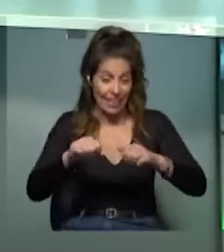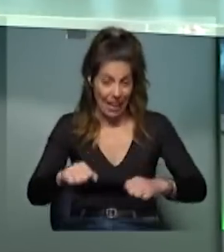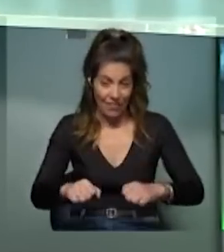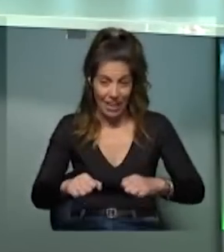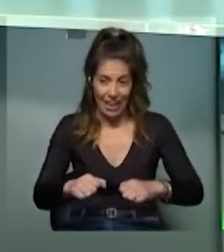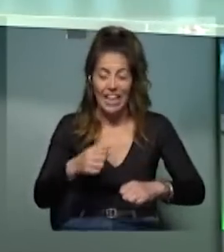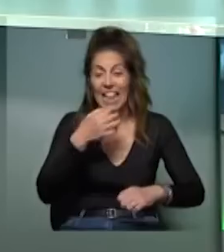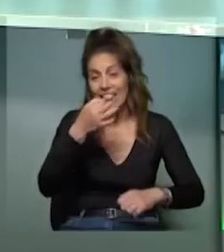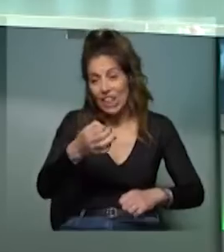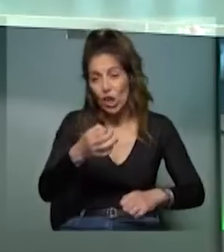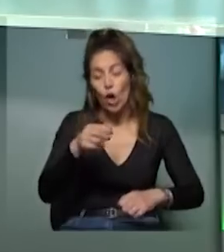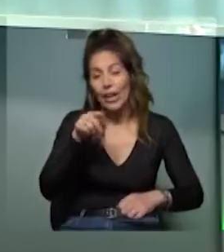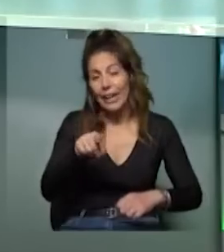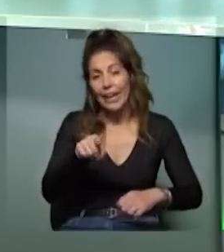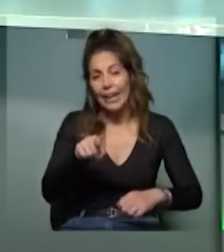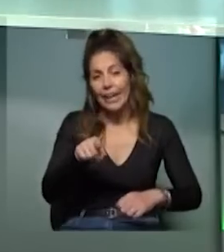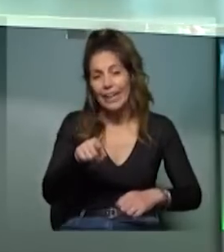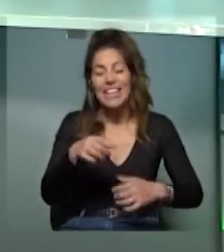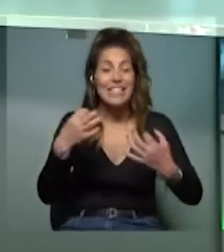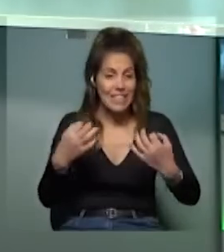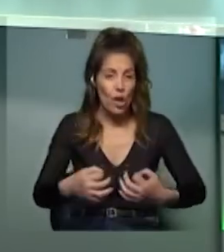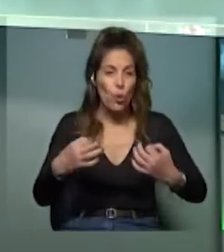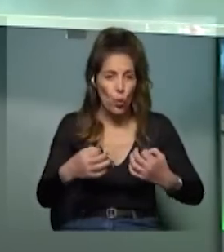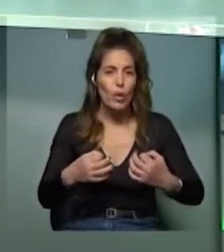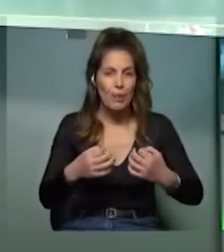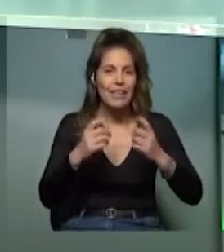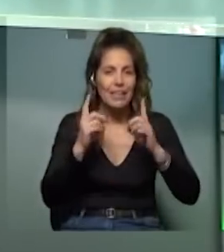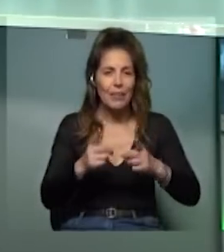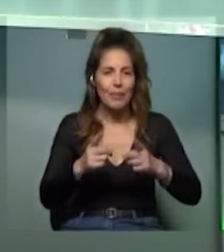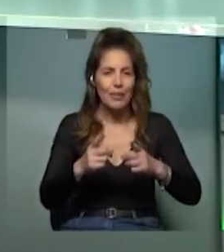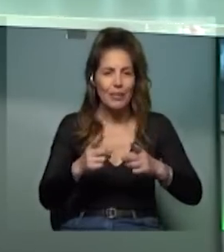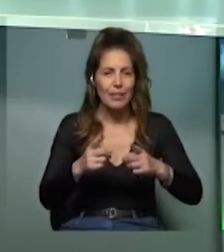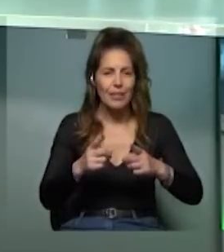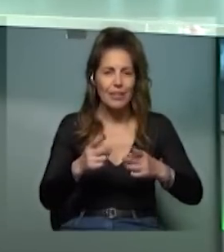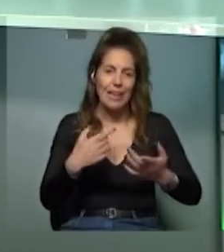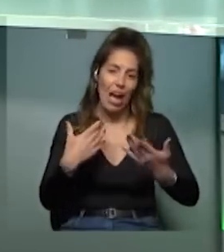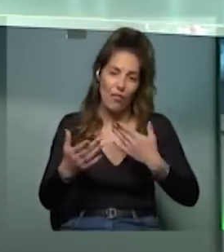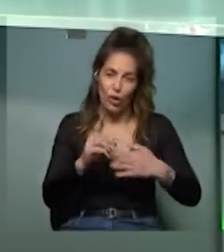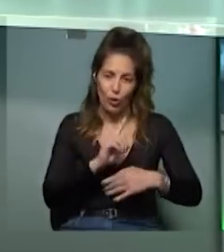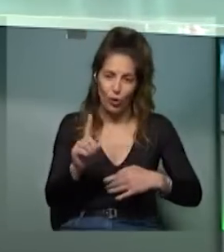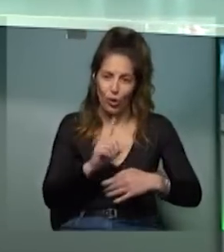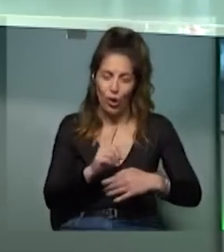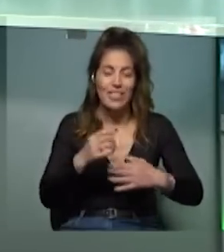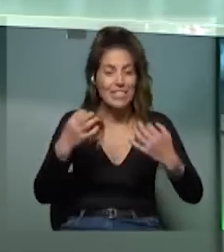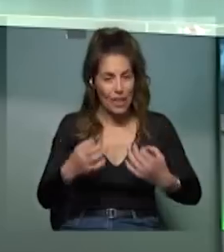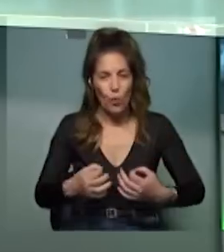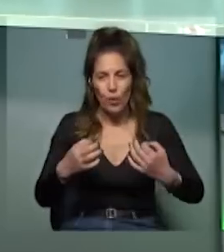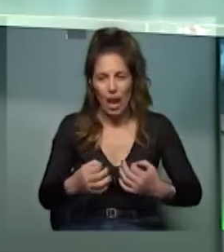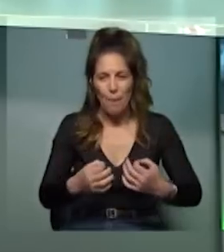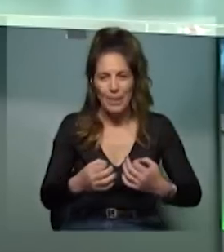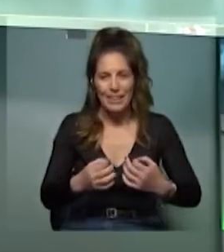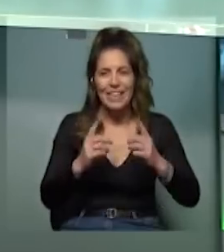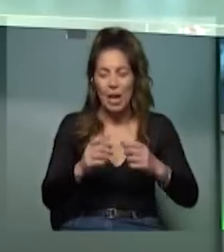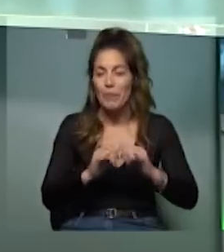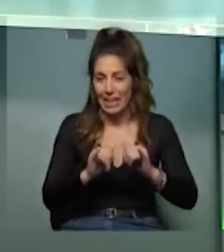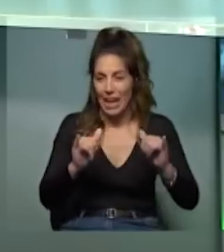marco dijo que el legislador eh Seguramente se sume seguramente que no habló con él evidentemente todavía pero que seguramente se sume a